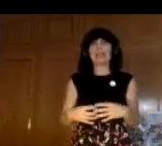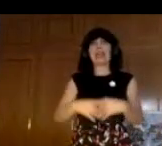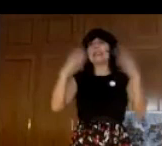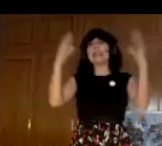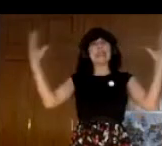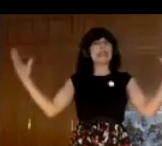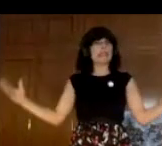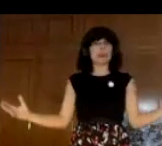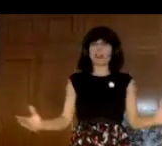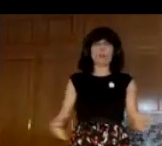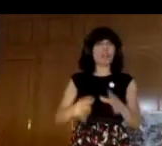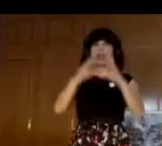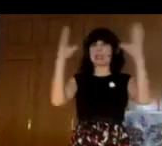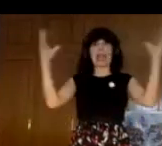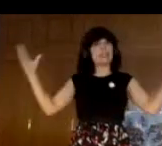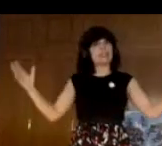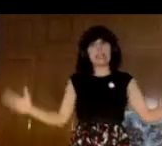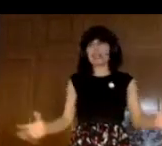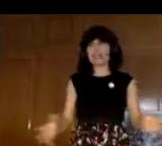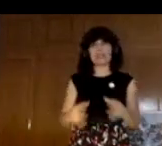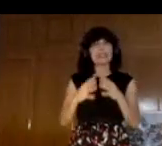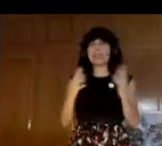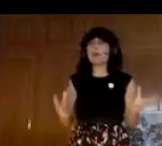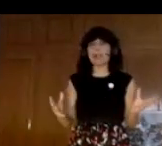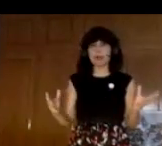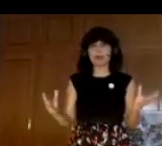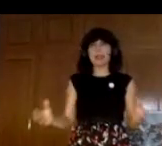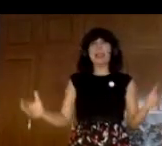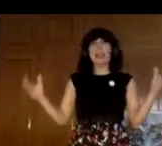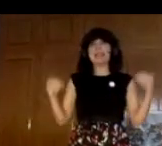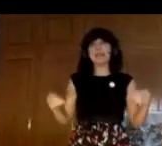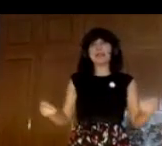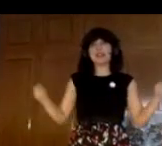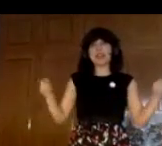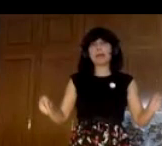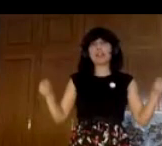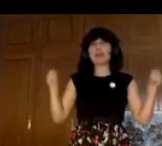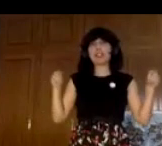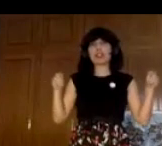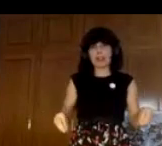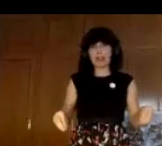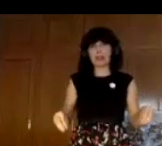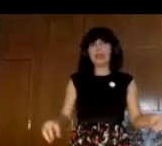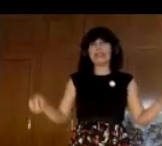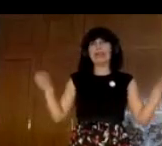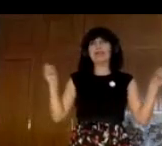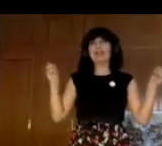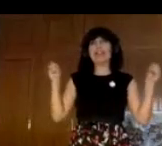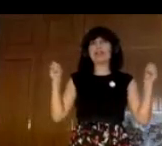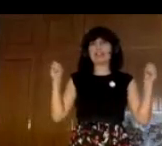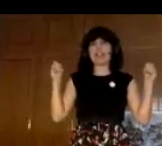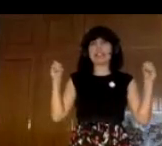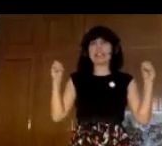Los grandes conceptos de las grandes guerras están muy lejos. Sin embargo, si hablamos de nuestro barrio, si hablamos